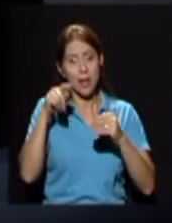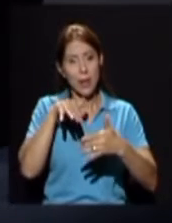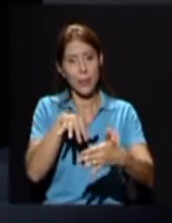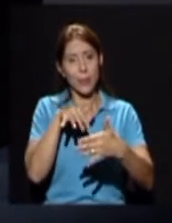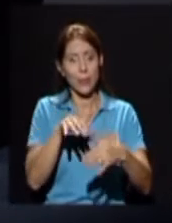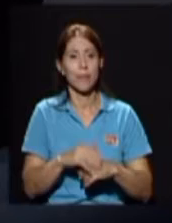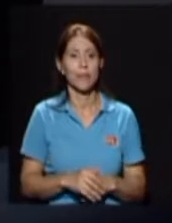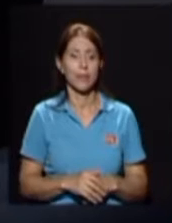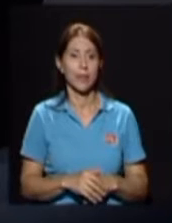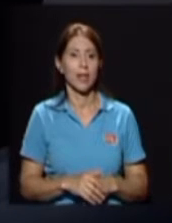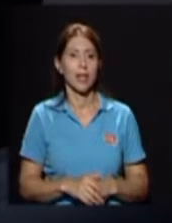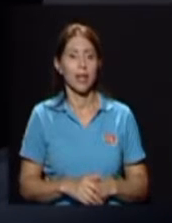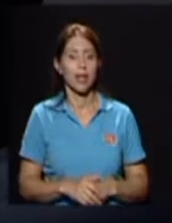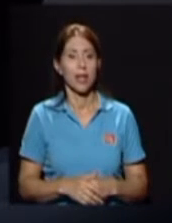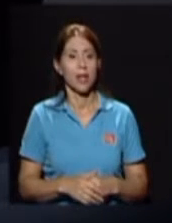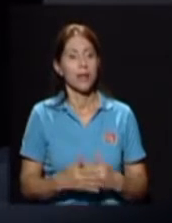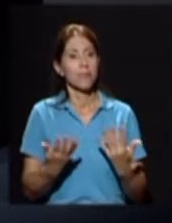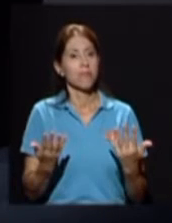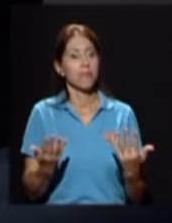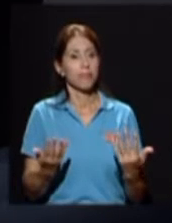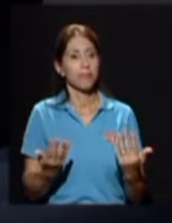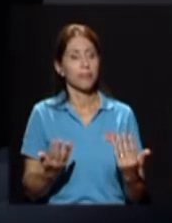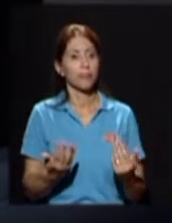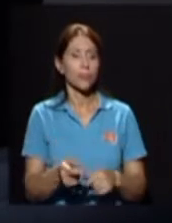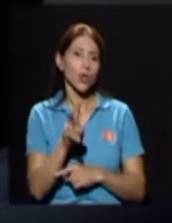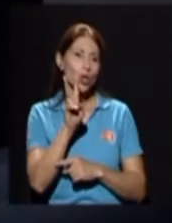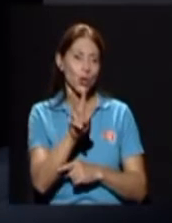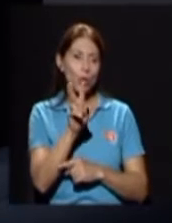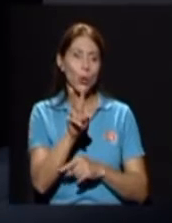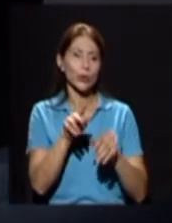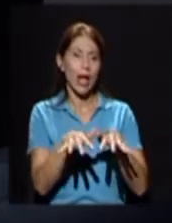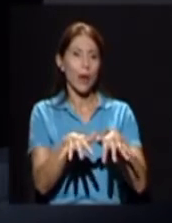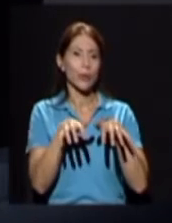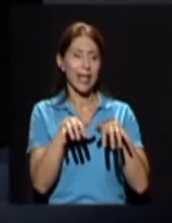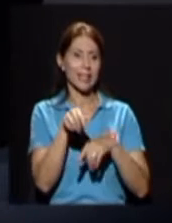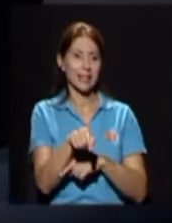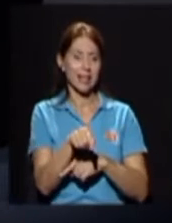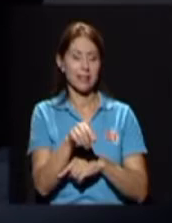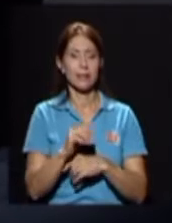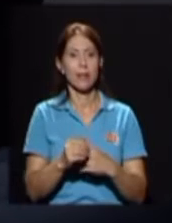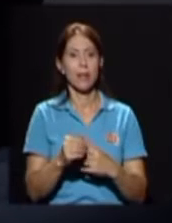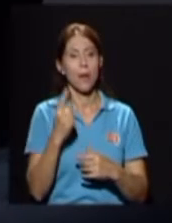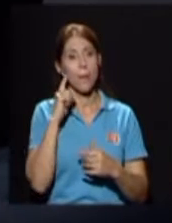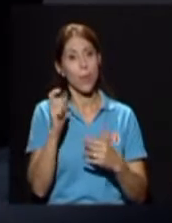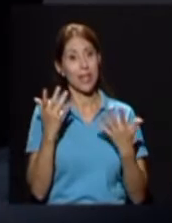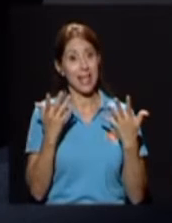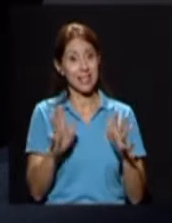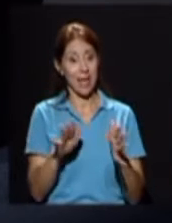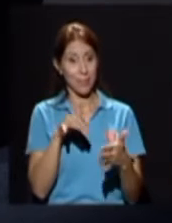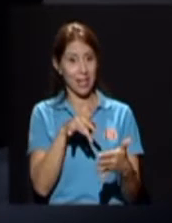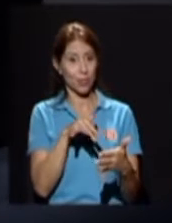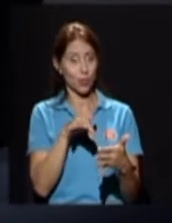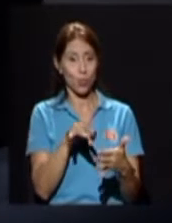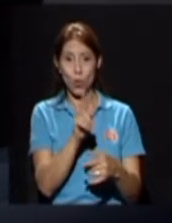2 audiencias, porque ya el estudio no viene saliendo en este momento,